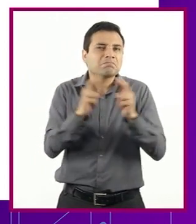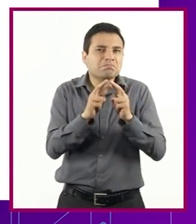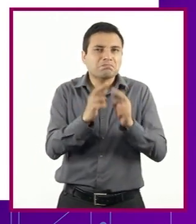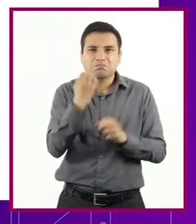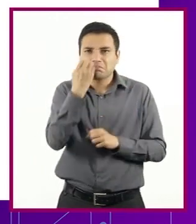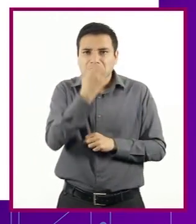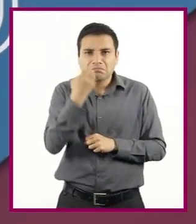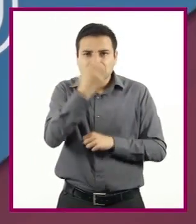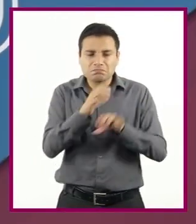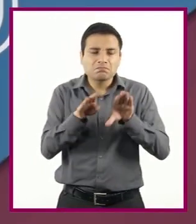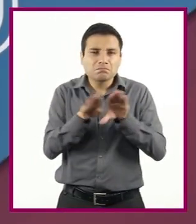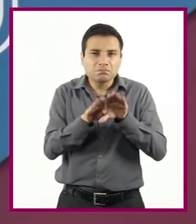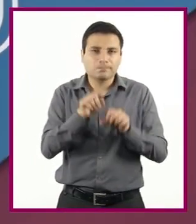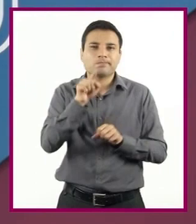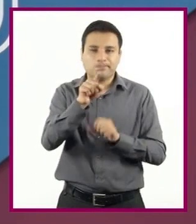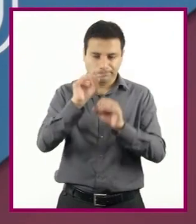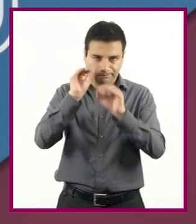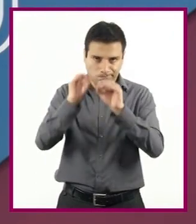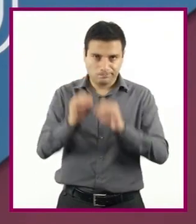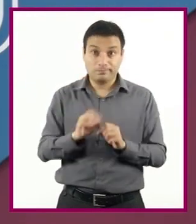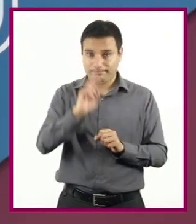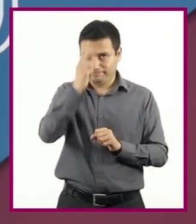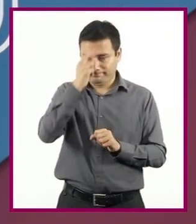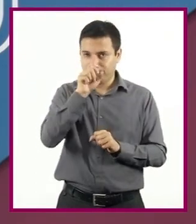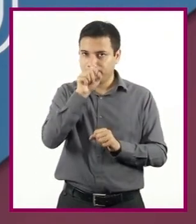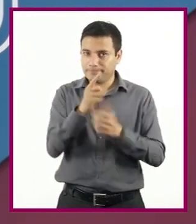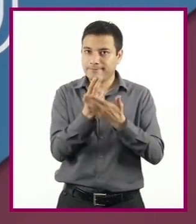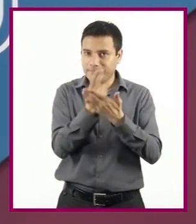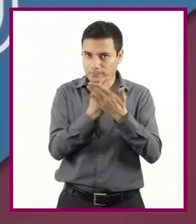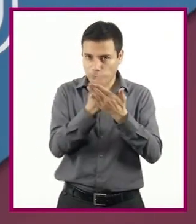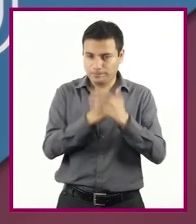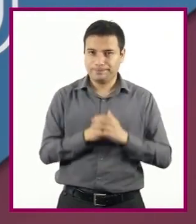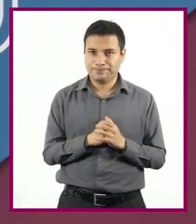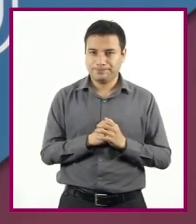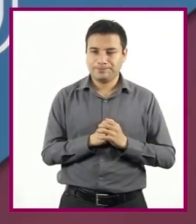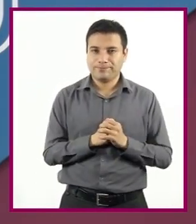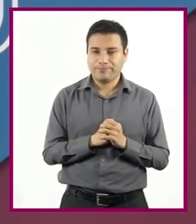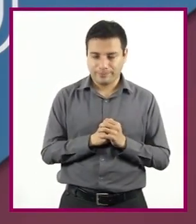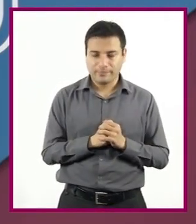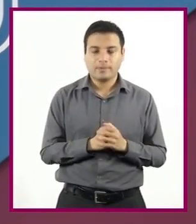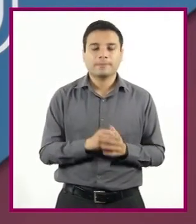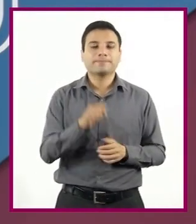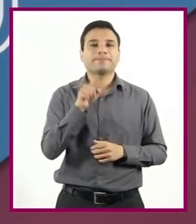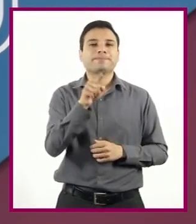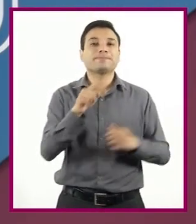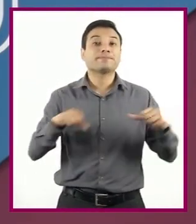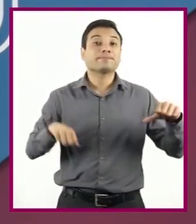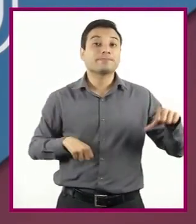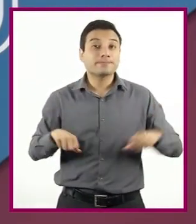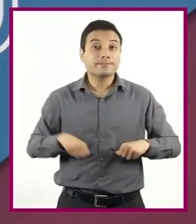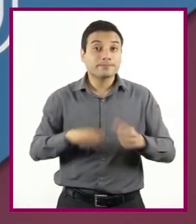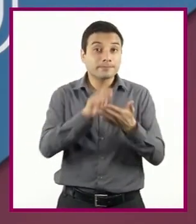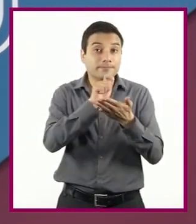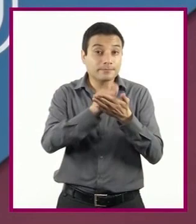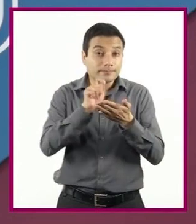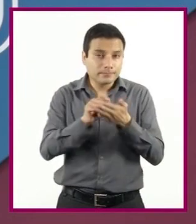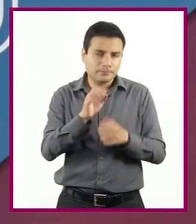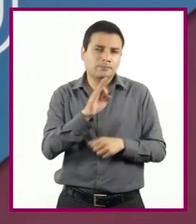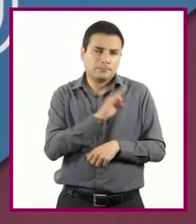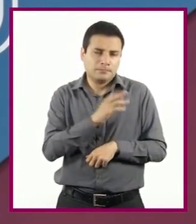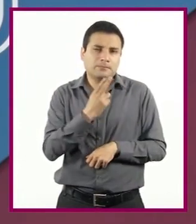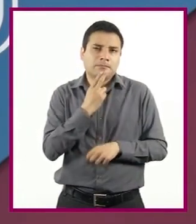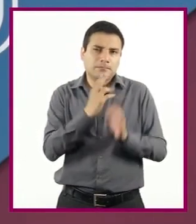educación. No olviden ilustrarlo. Para resolver el reto de la sesión, no duden en apoyarse en su libro de